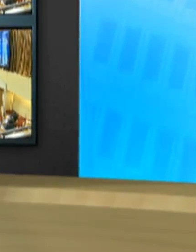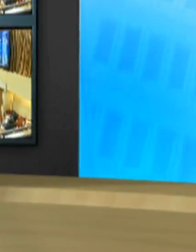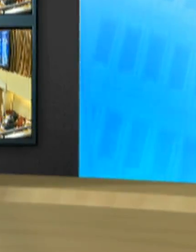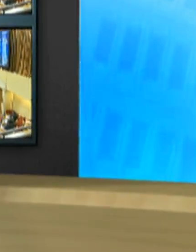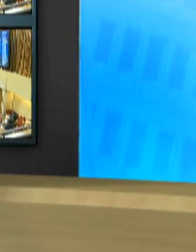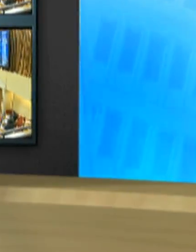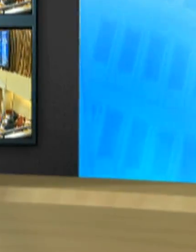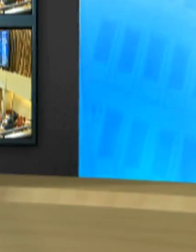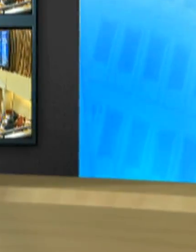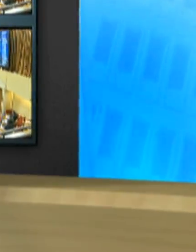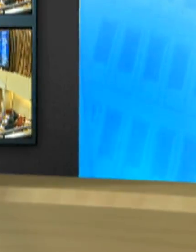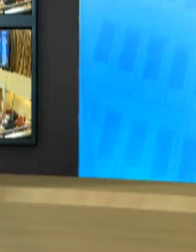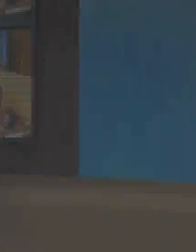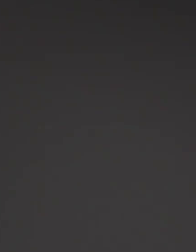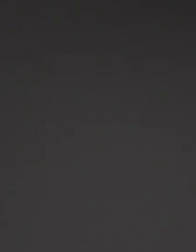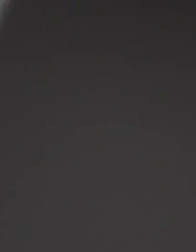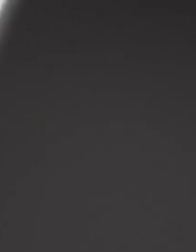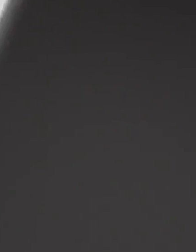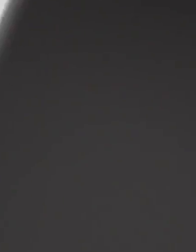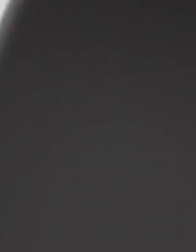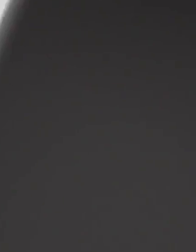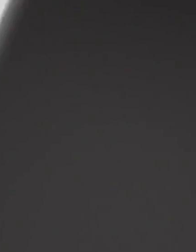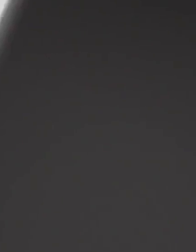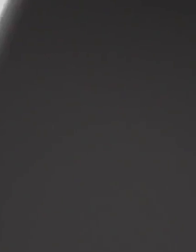proyectos de infraestructura para